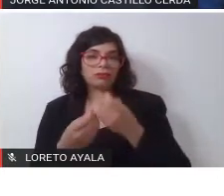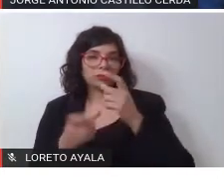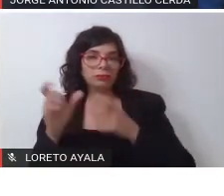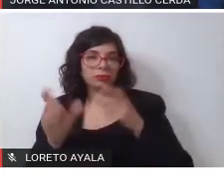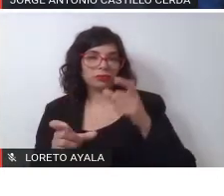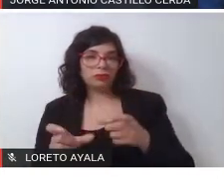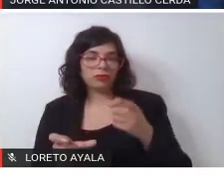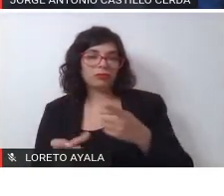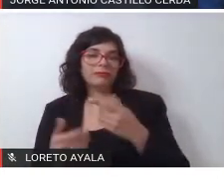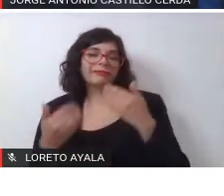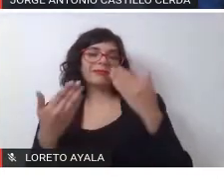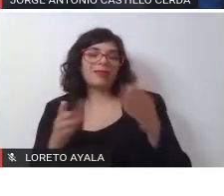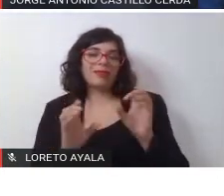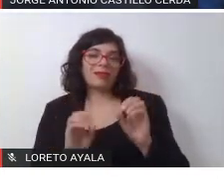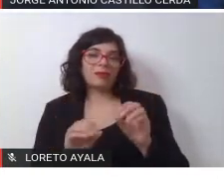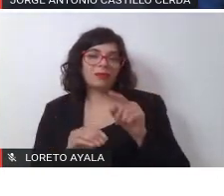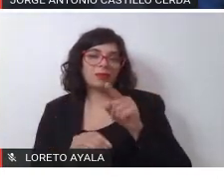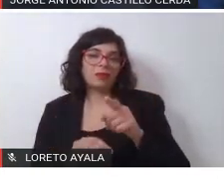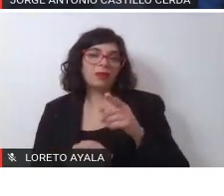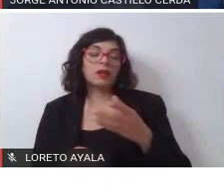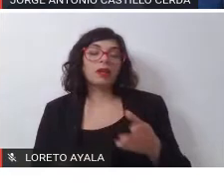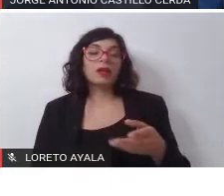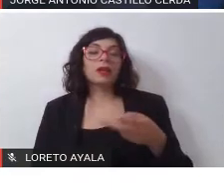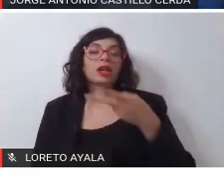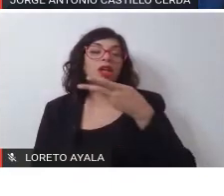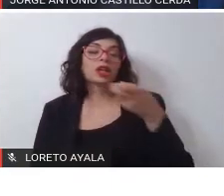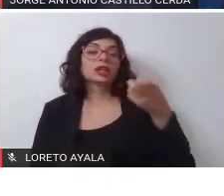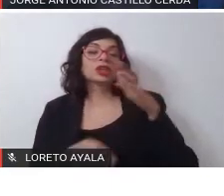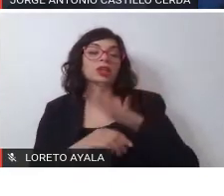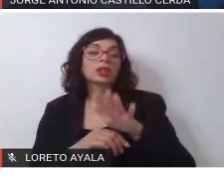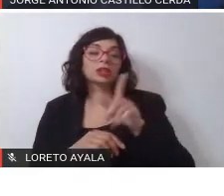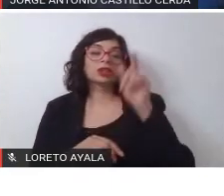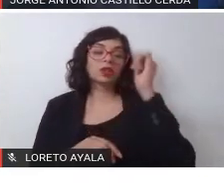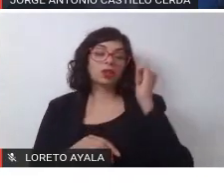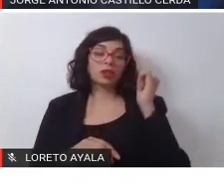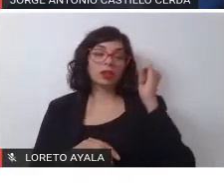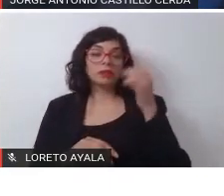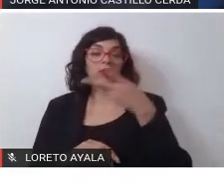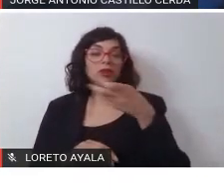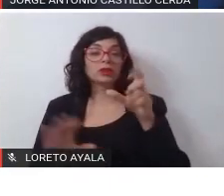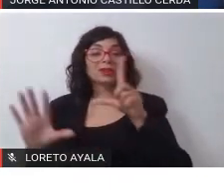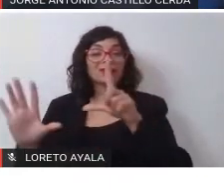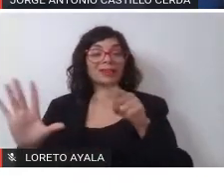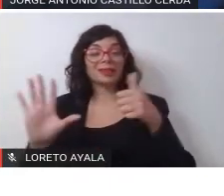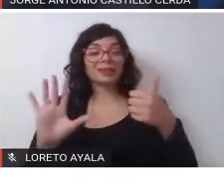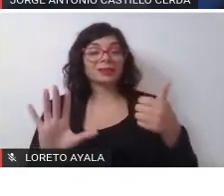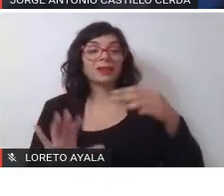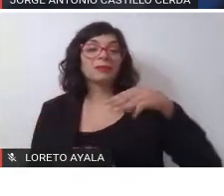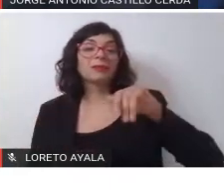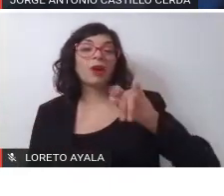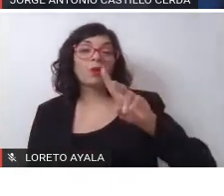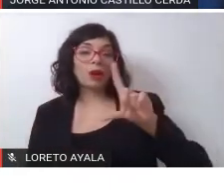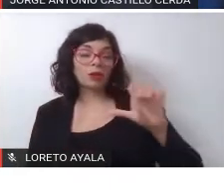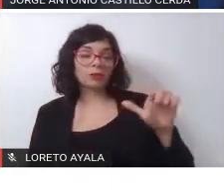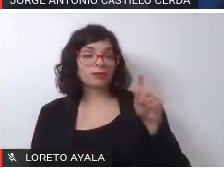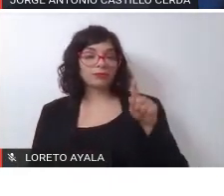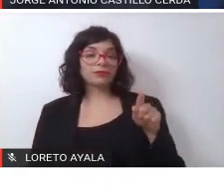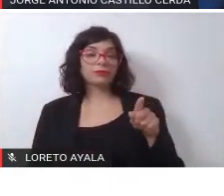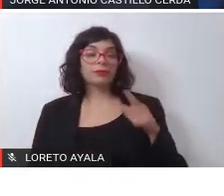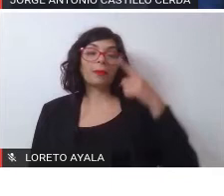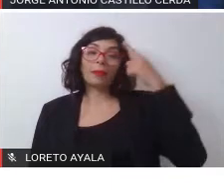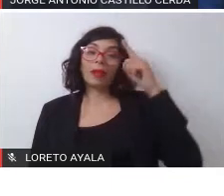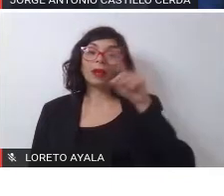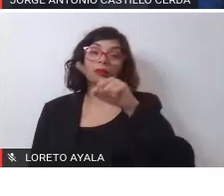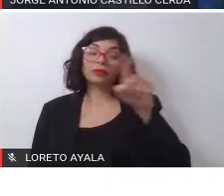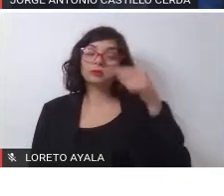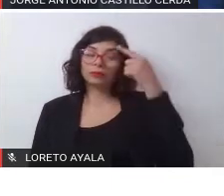tenemos 215 en la región de Coquimbo, 276 en la región del Maule. Pero no es menor también